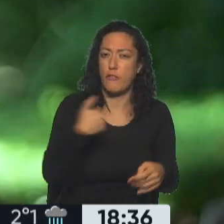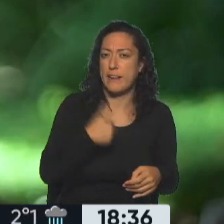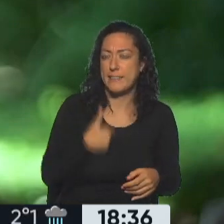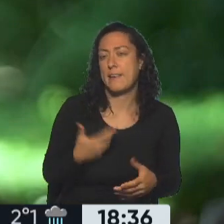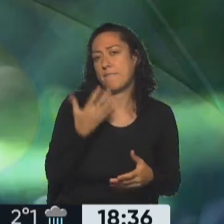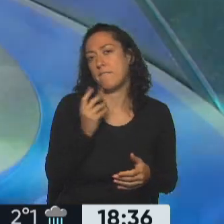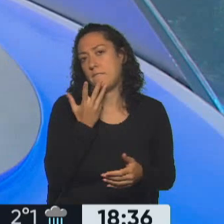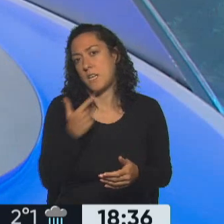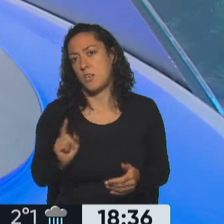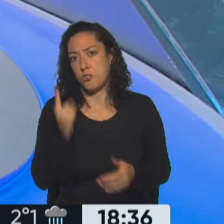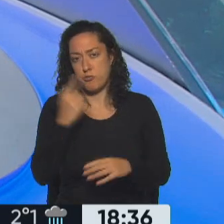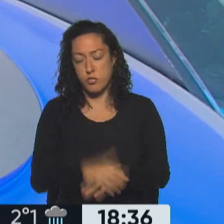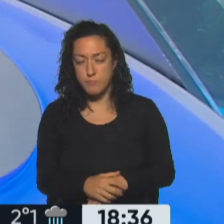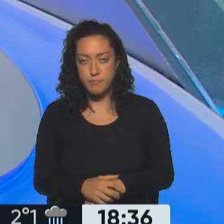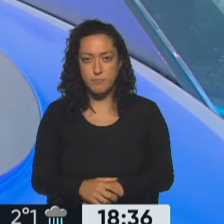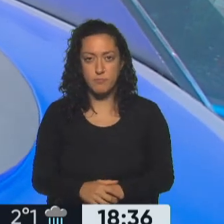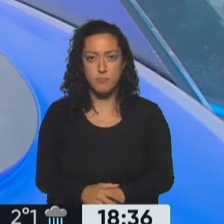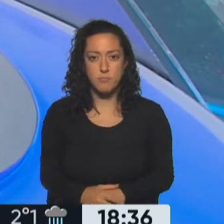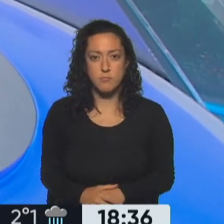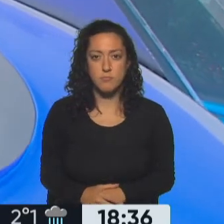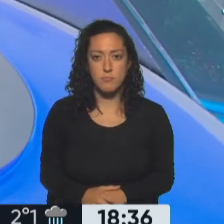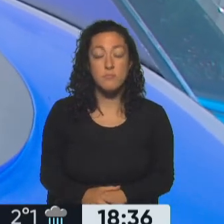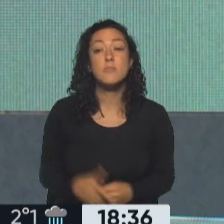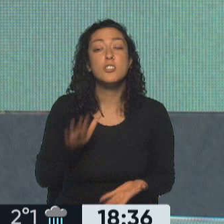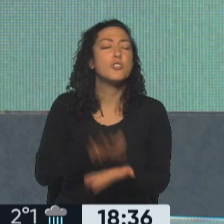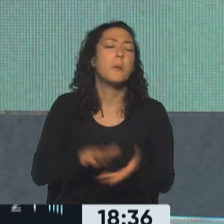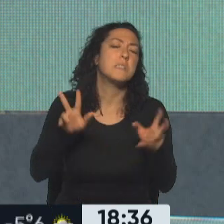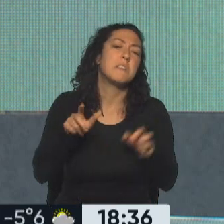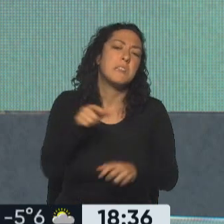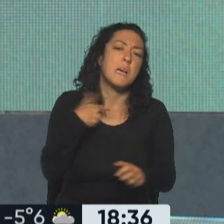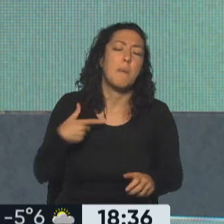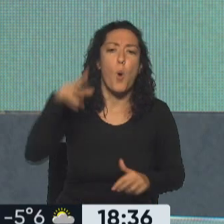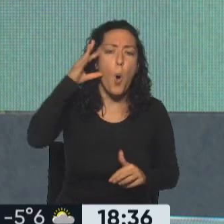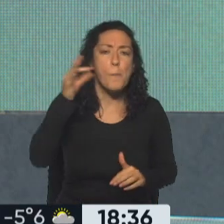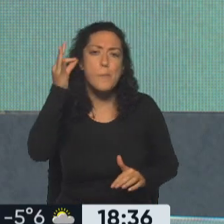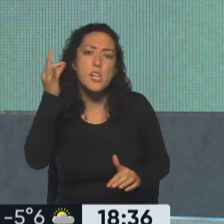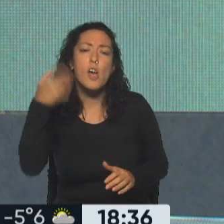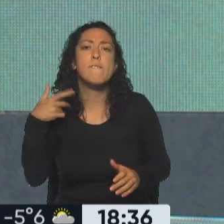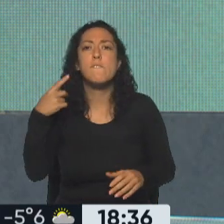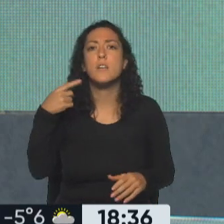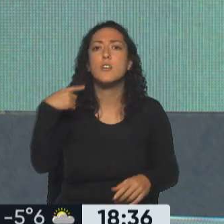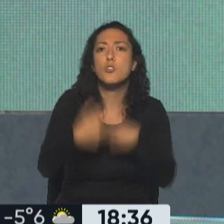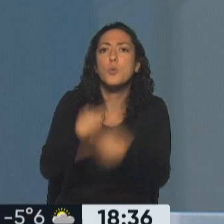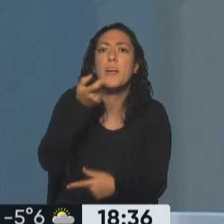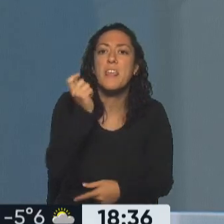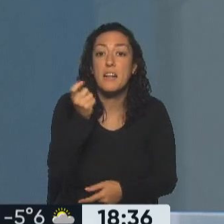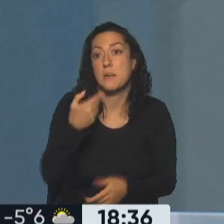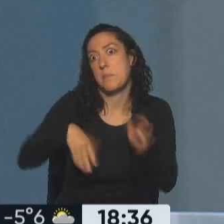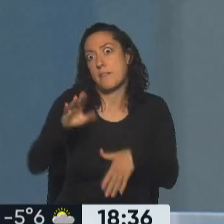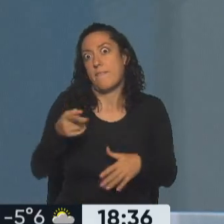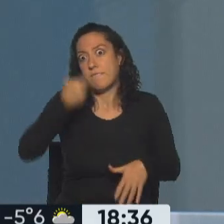argentinos Bueno tu opinión a propósito quien continúa en el camino uno de los principales interesados